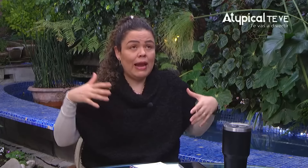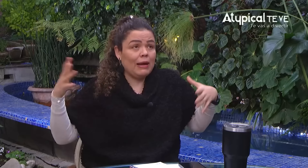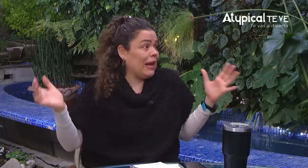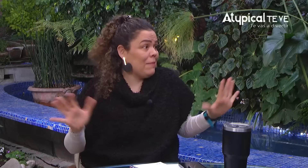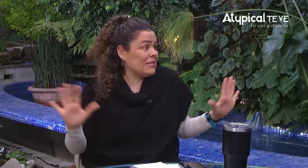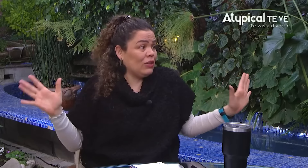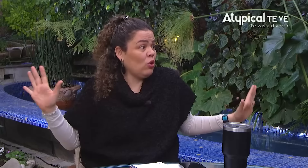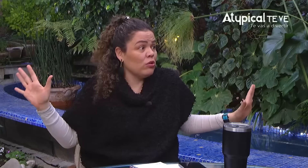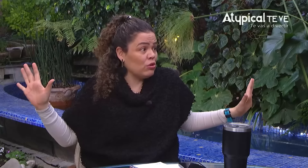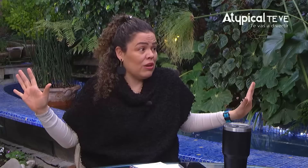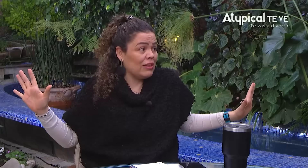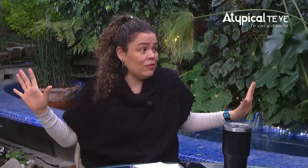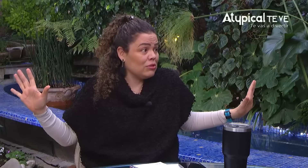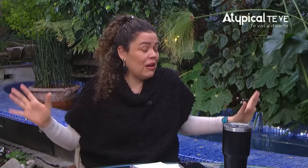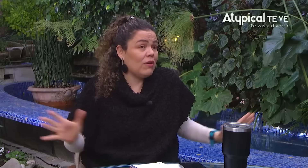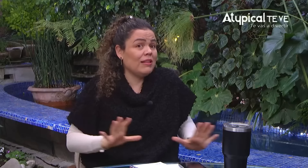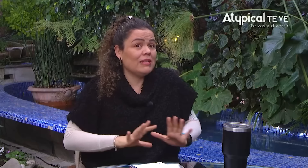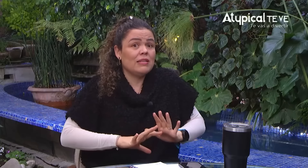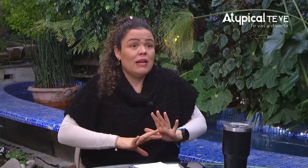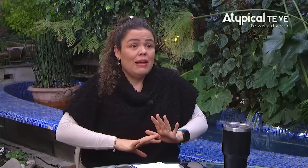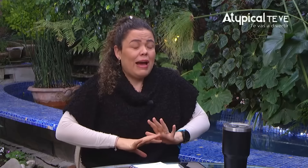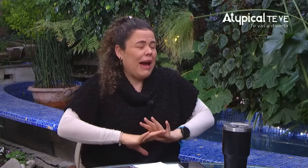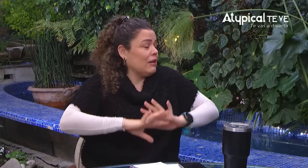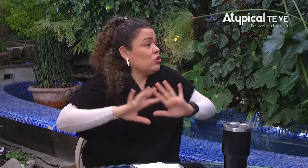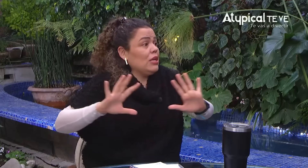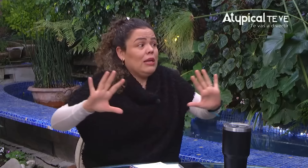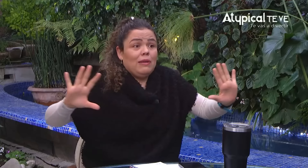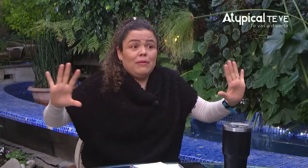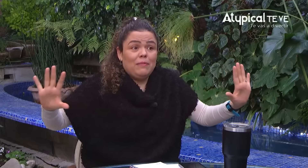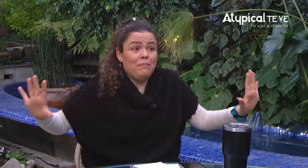que gana más que todos Loret. O sea, Loret es